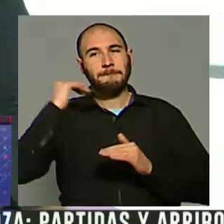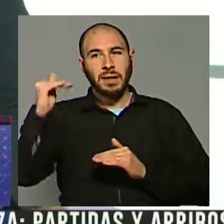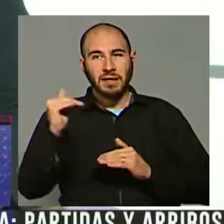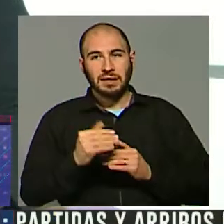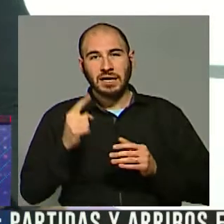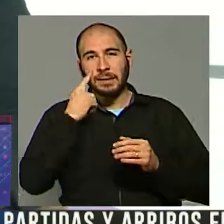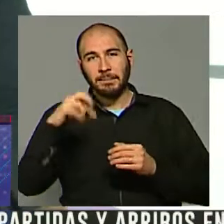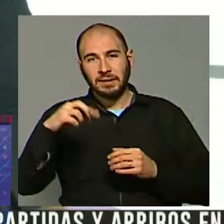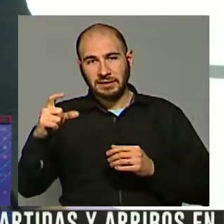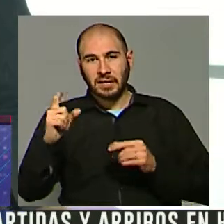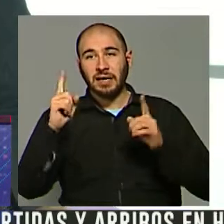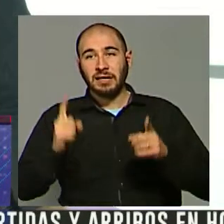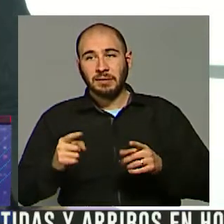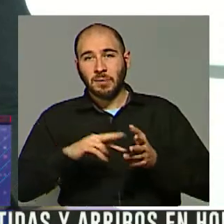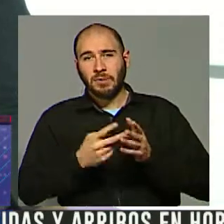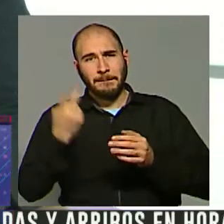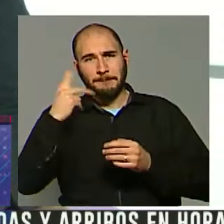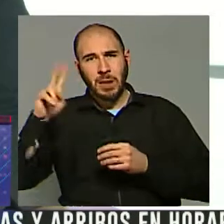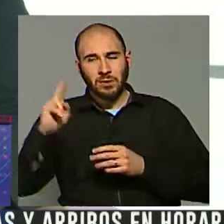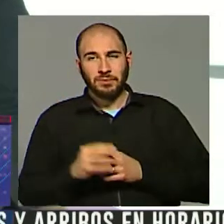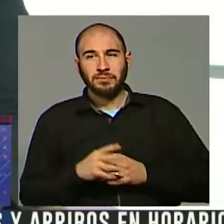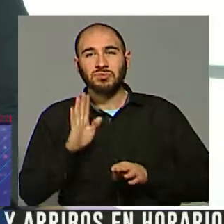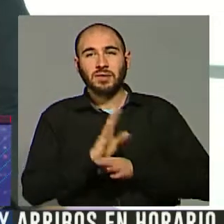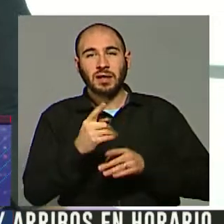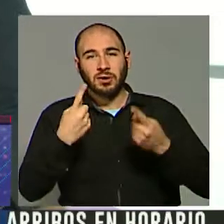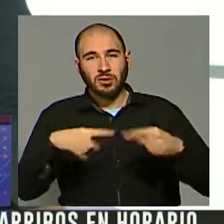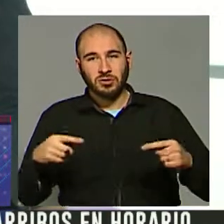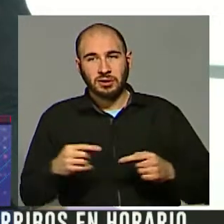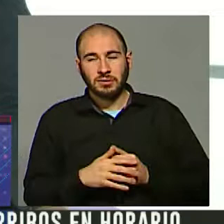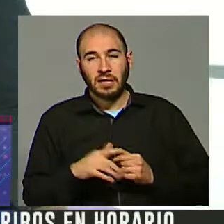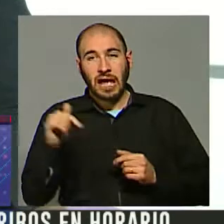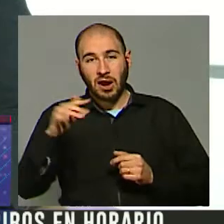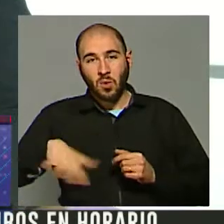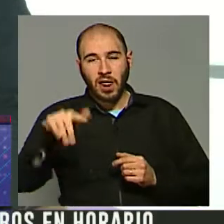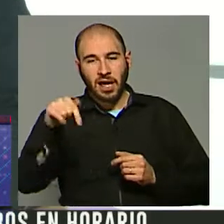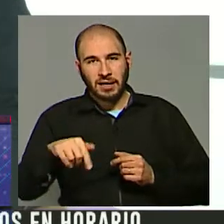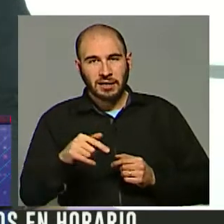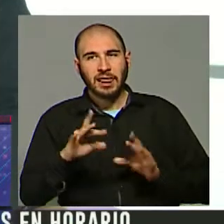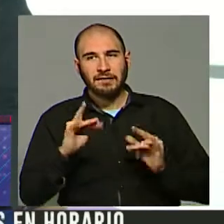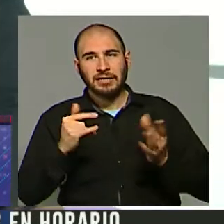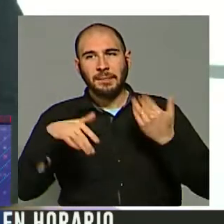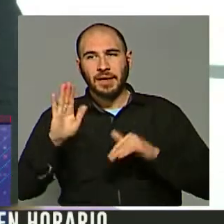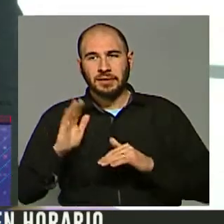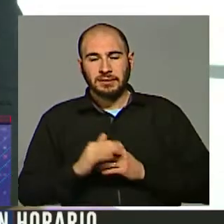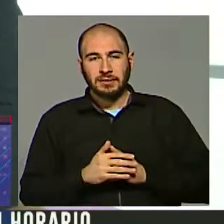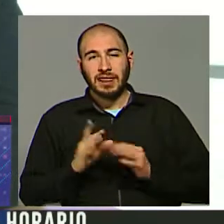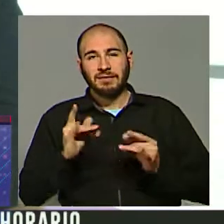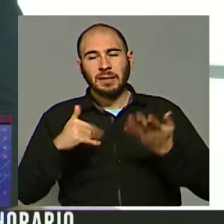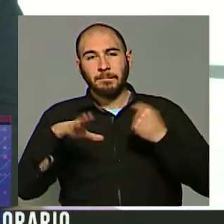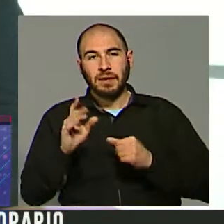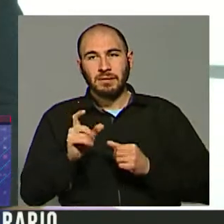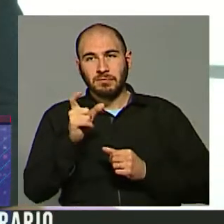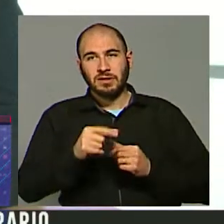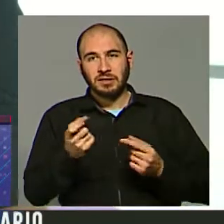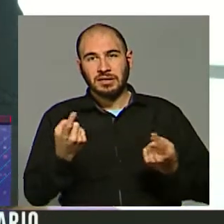dentro del IPC y a la vez uno de los más afectados, con lo cual quiere decir que la situación en ese sector es mucho más compleja y más difícil para los sectores